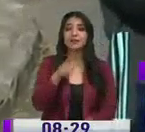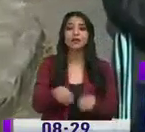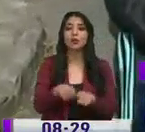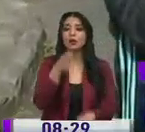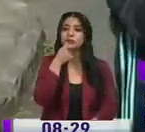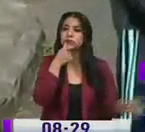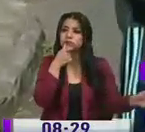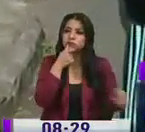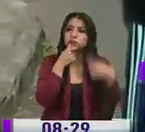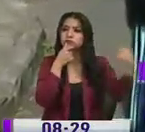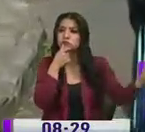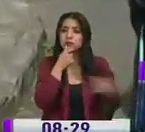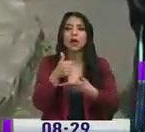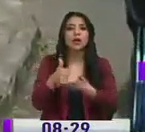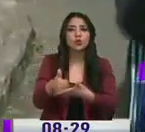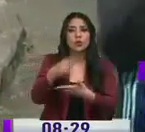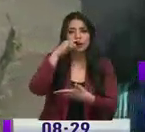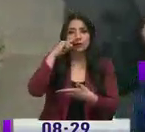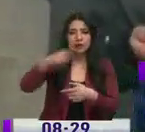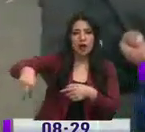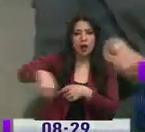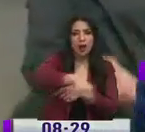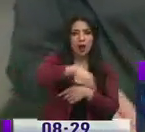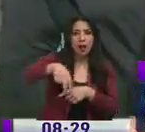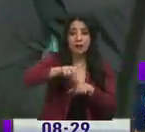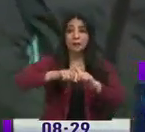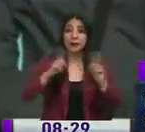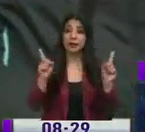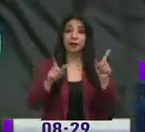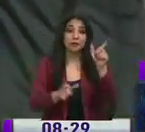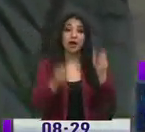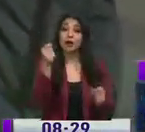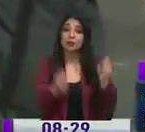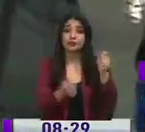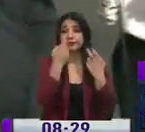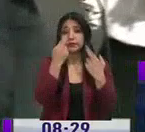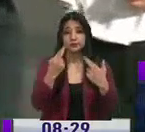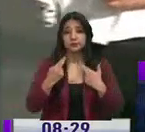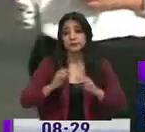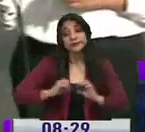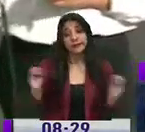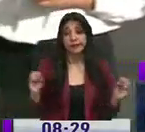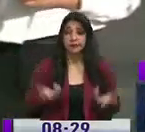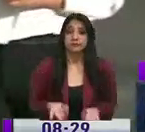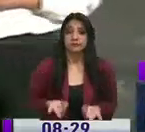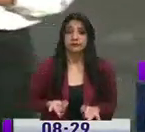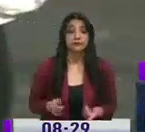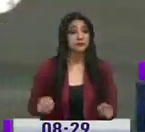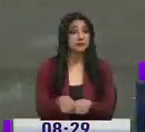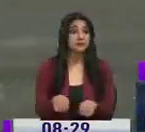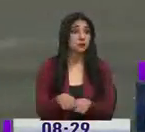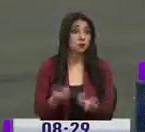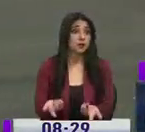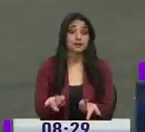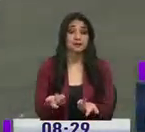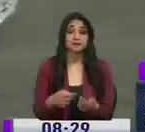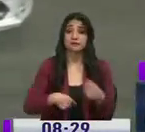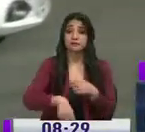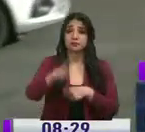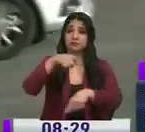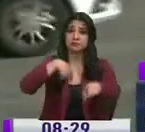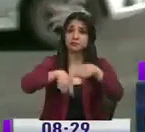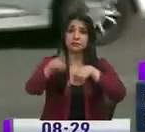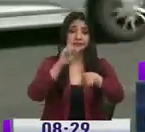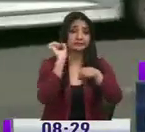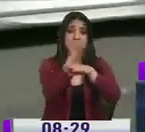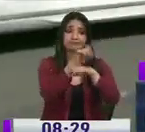aquí, en esta calle de acá, pero desgraciadamente el comportamiento de los conductores da mucho que desear. Hacen caso omiso.